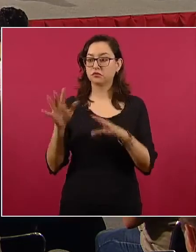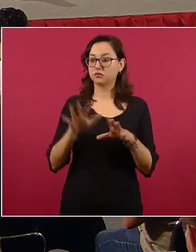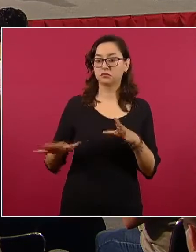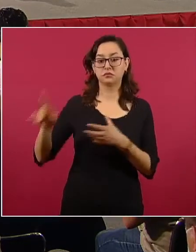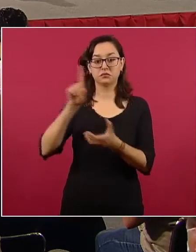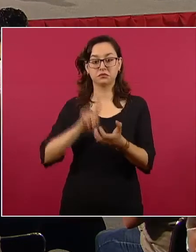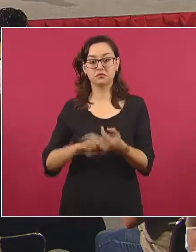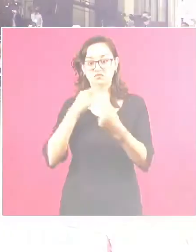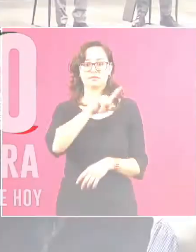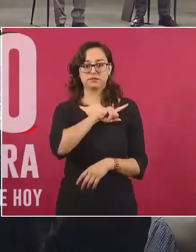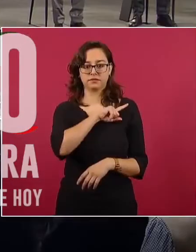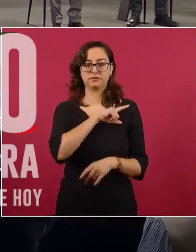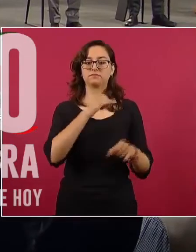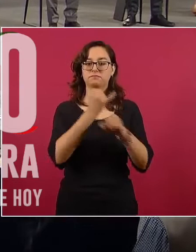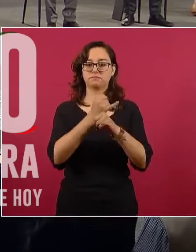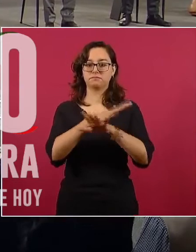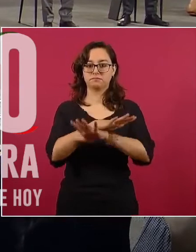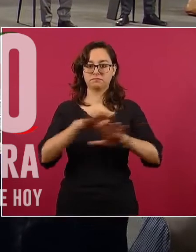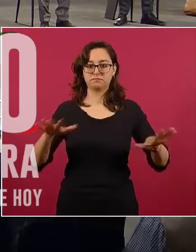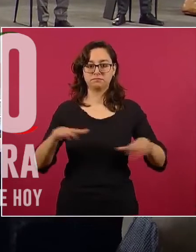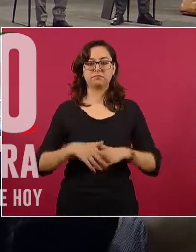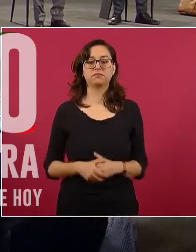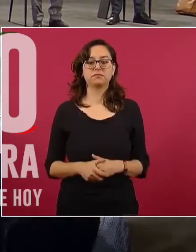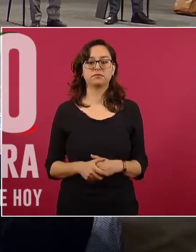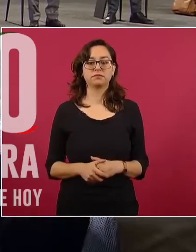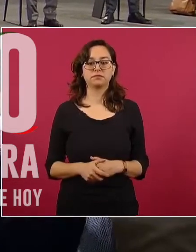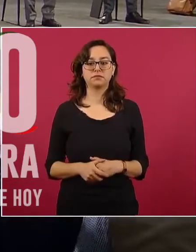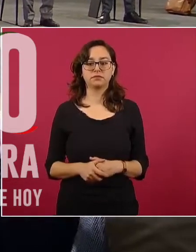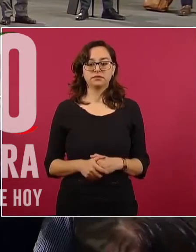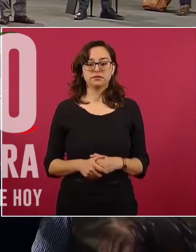gracias por su atención. En primer lugar,